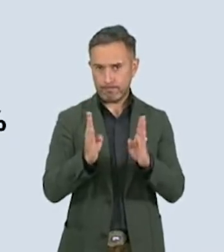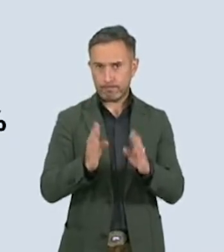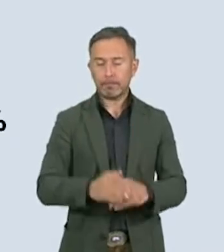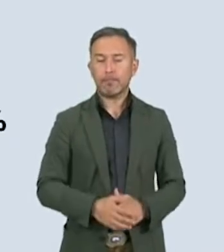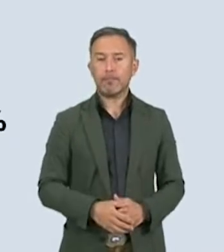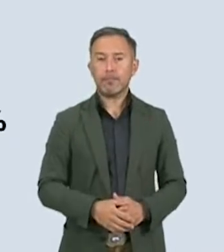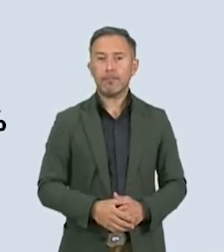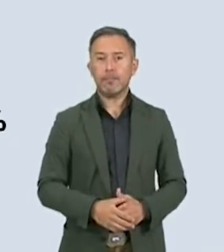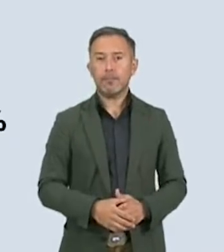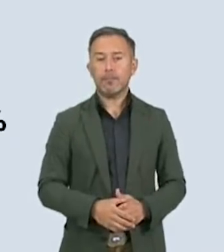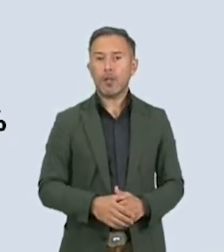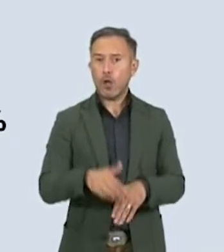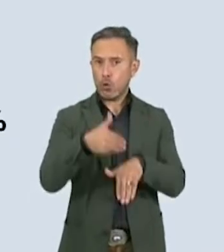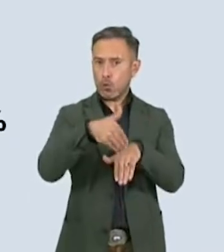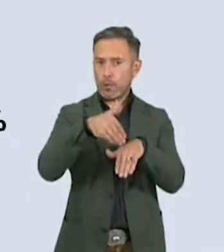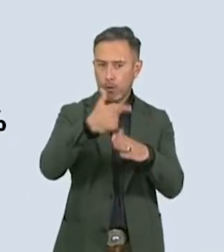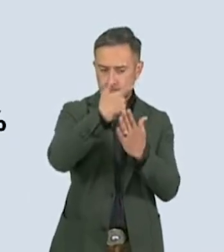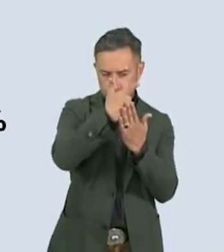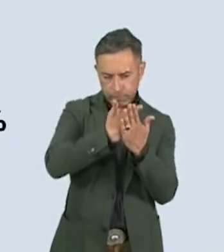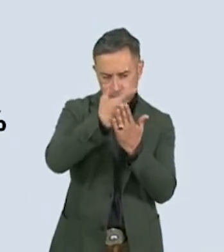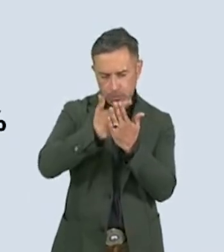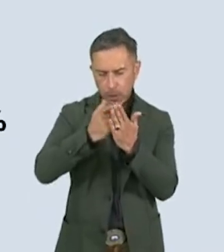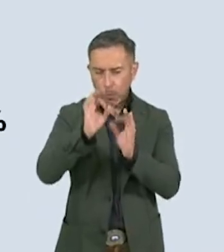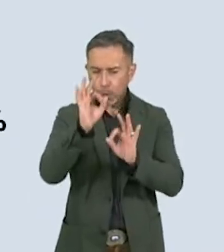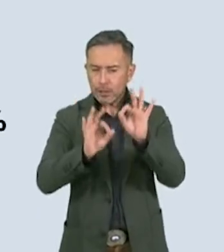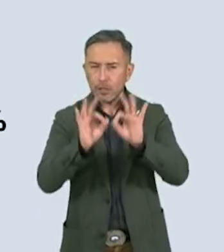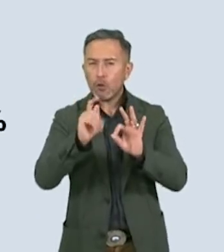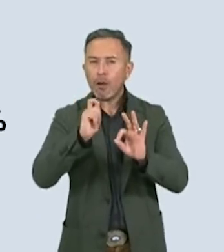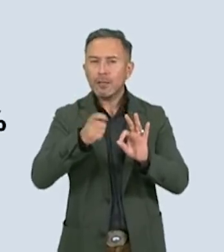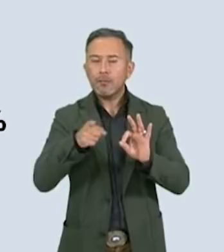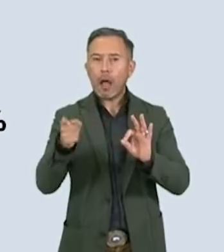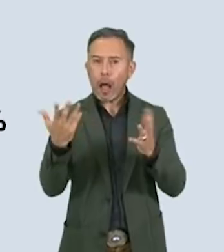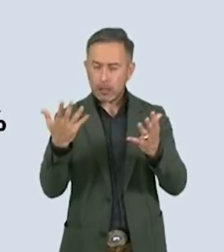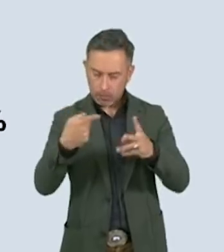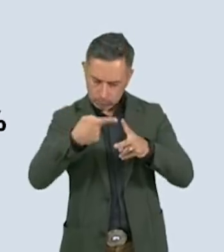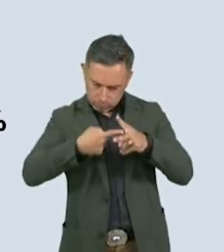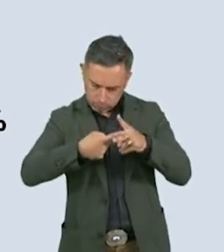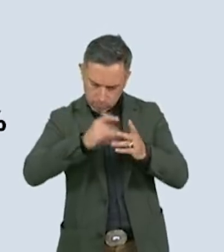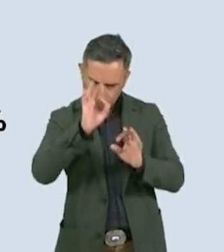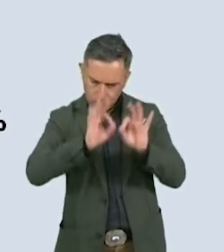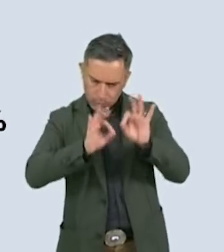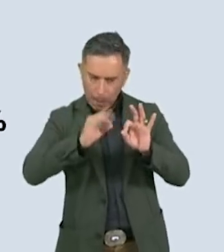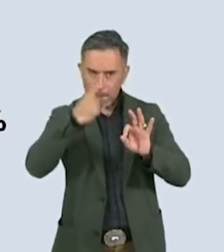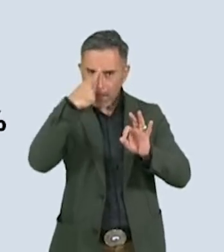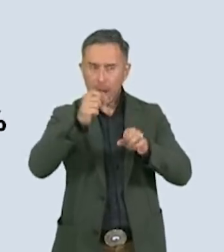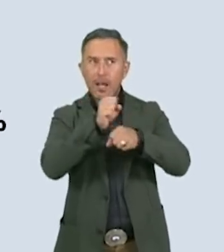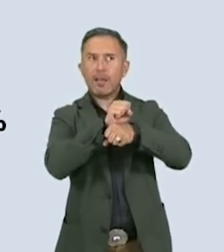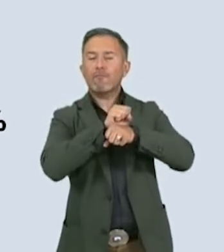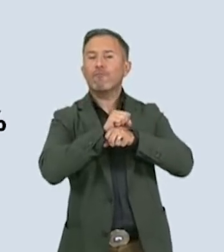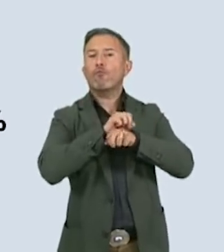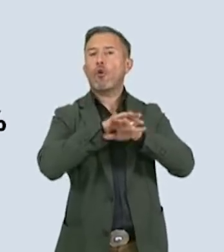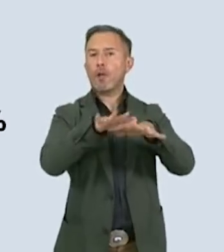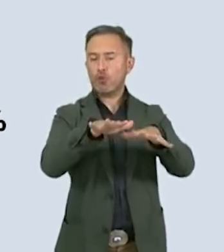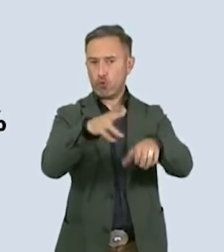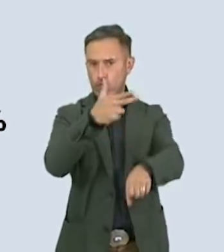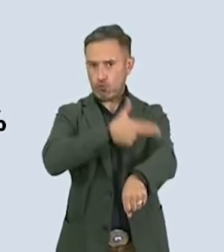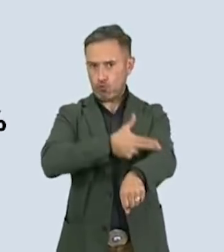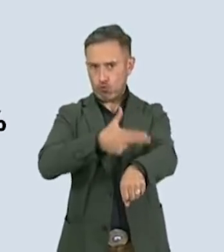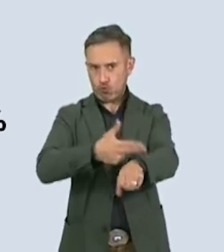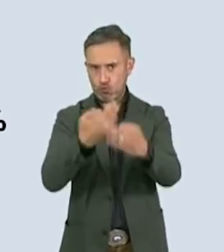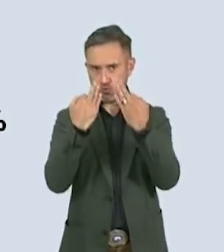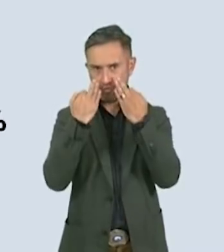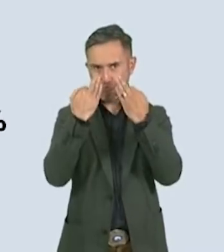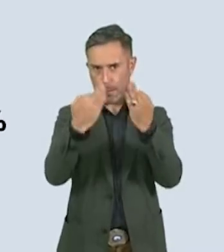estas cifras corresponden a un ejercicio estadístico que tiene propósitos informativos y de transparencia para abonar en la